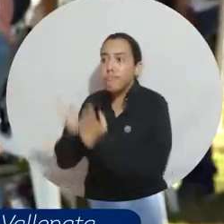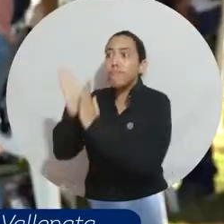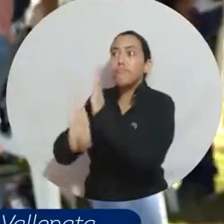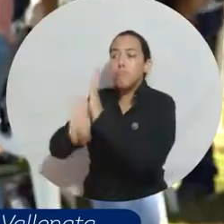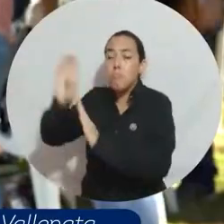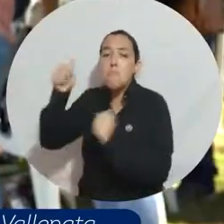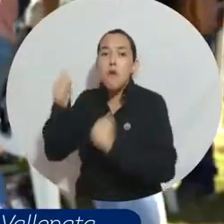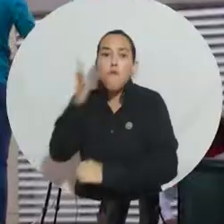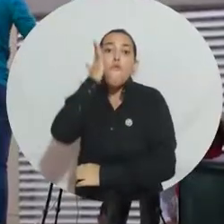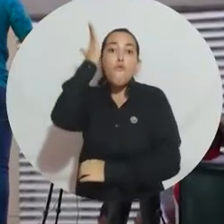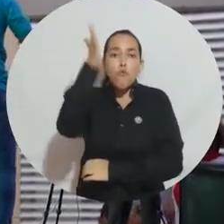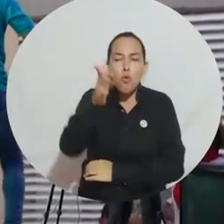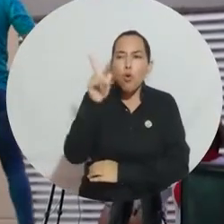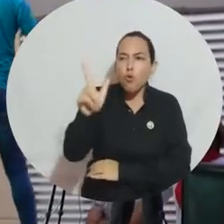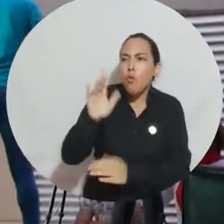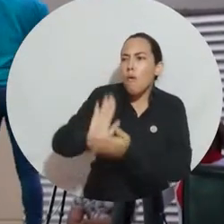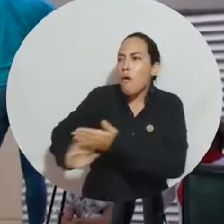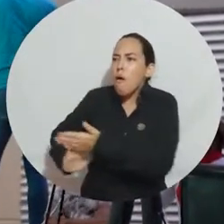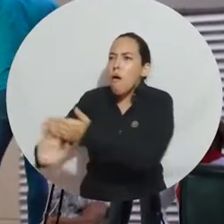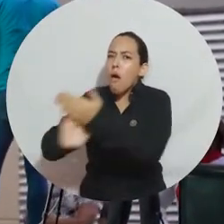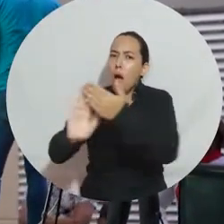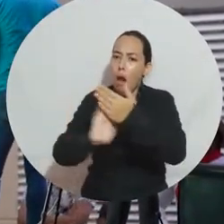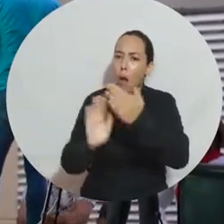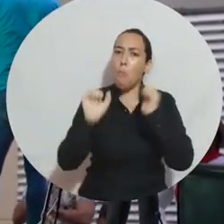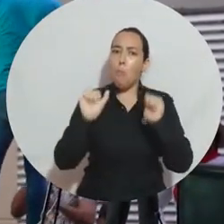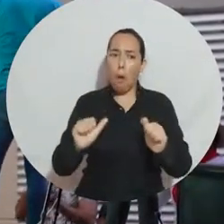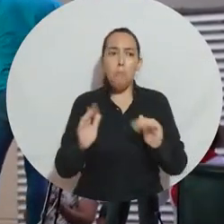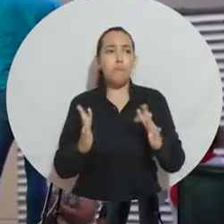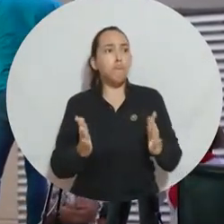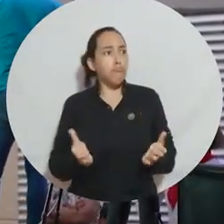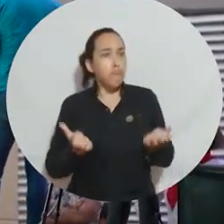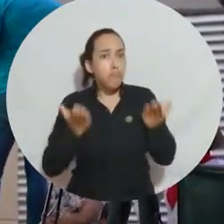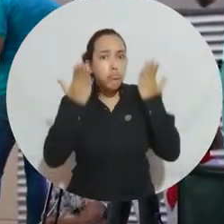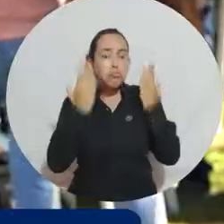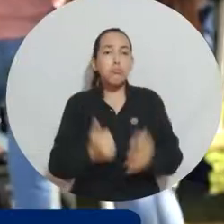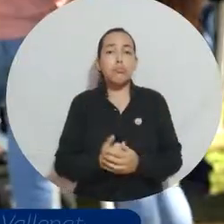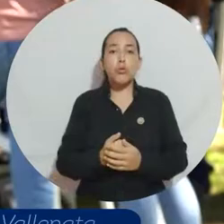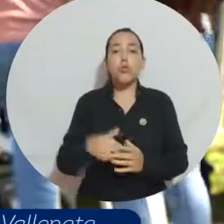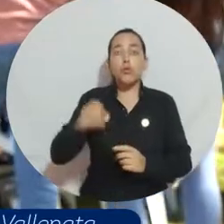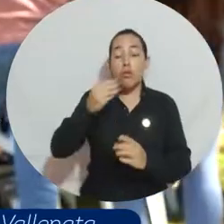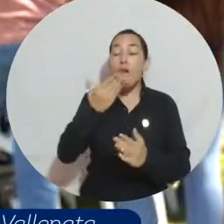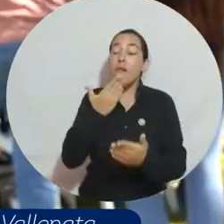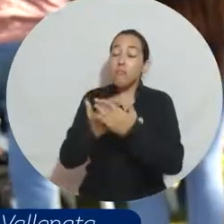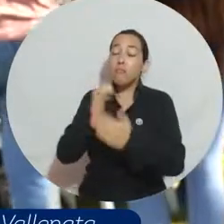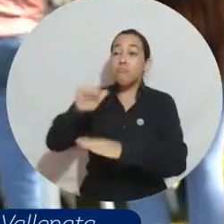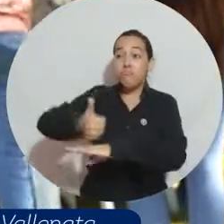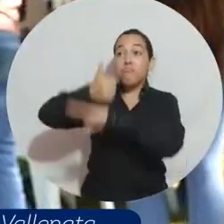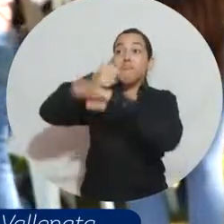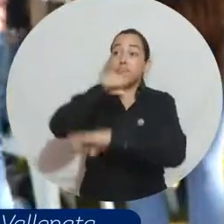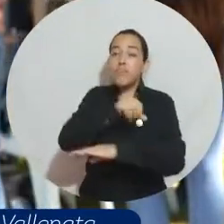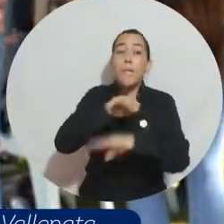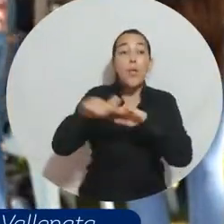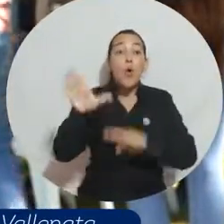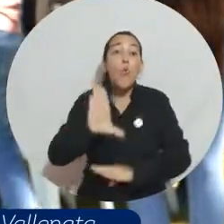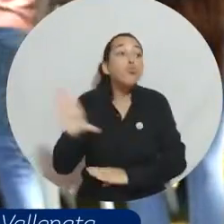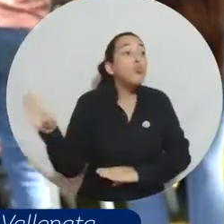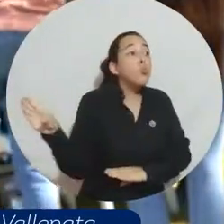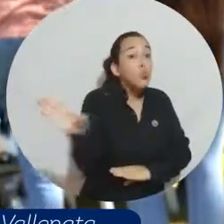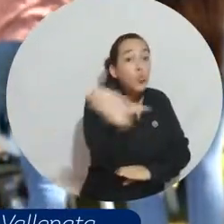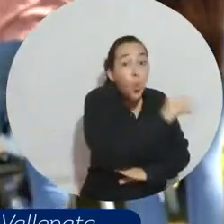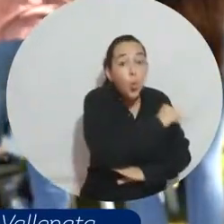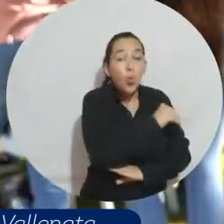unas mejores condiciones la verdad se lució el rector Pablo era Salazar Los invito a todos a todos que